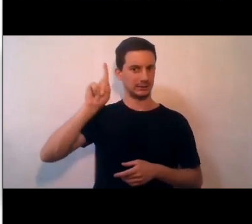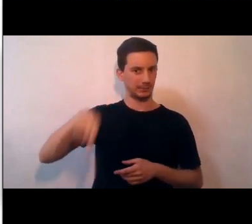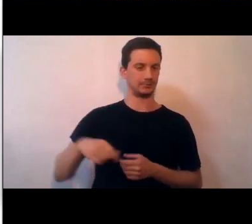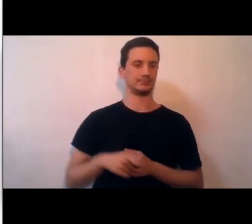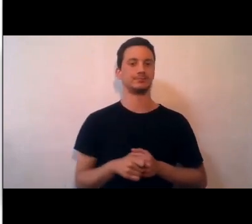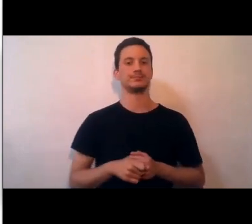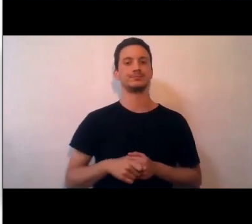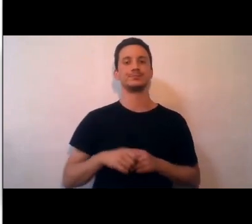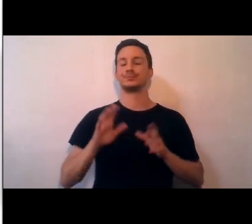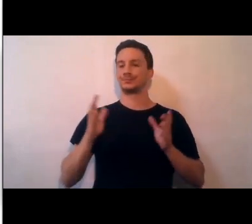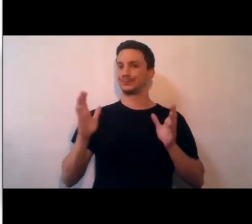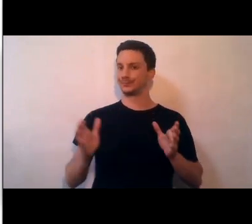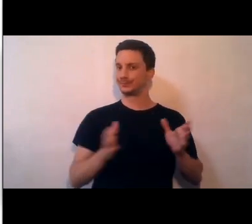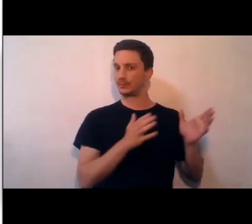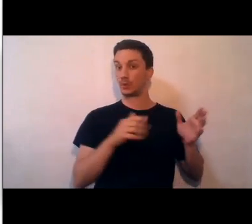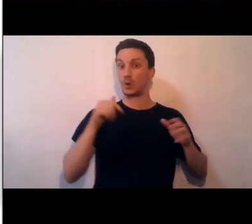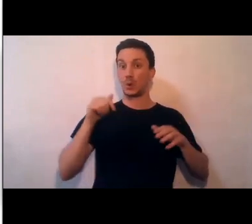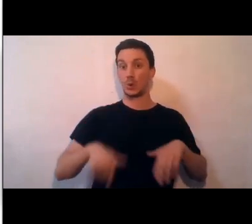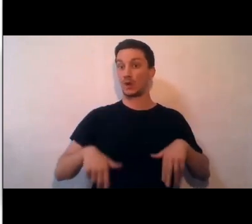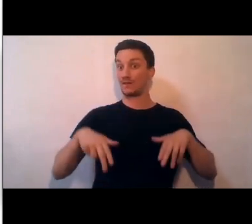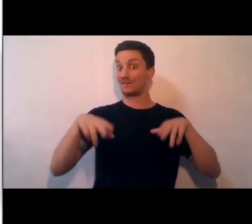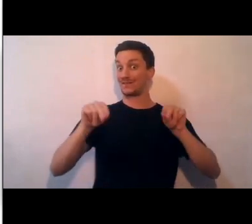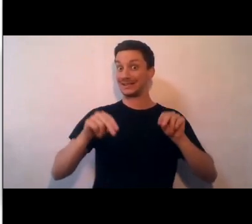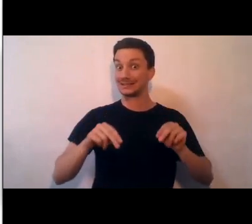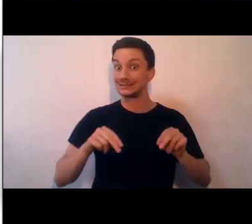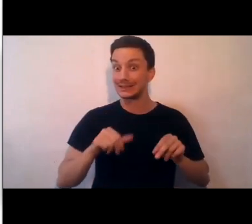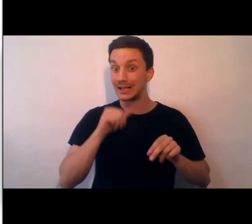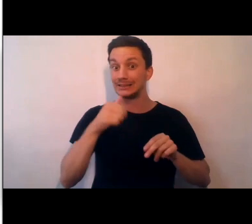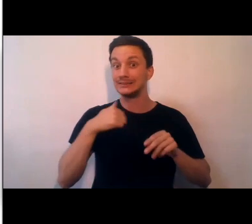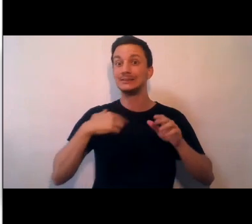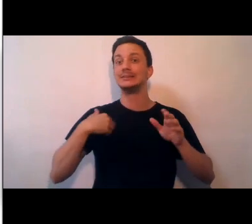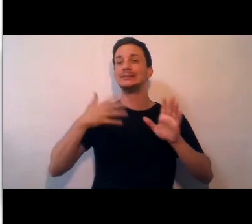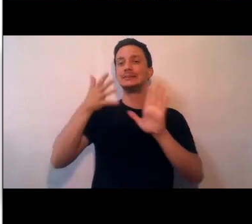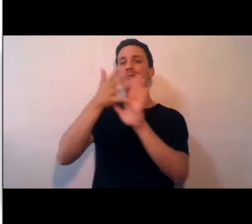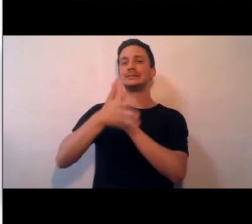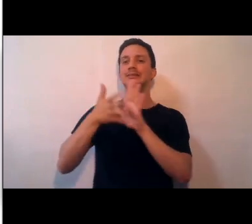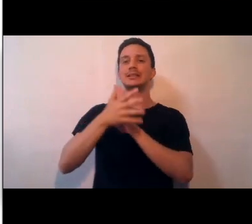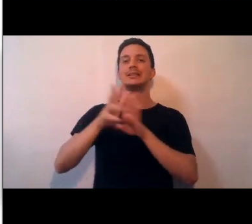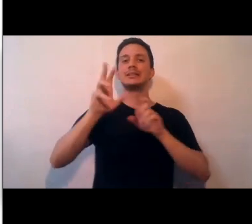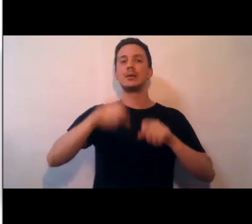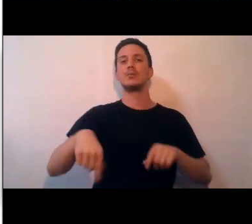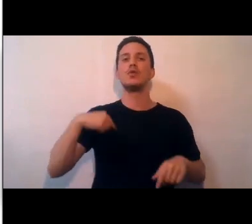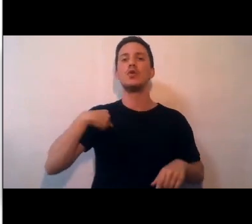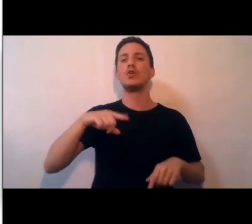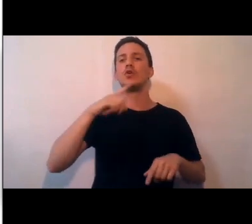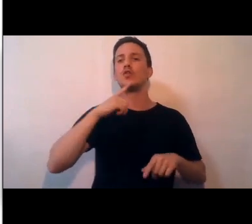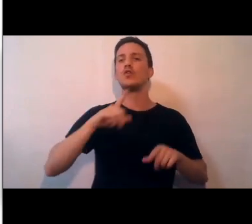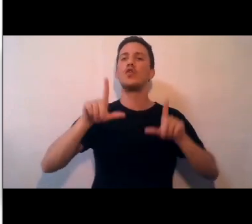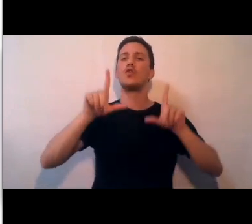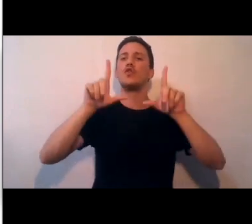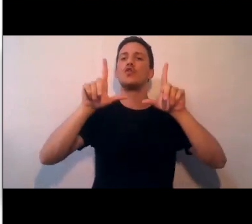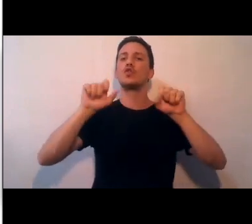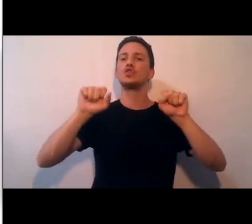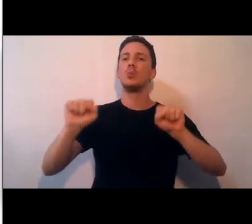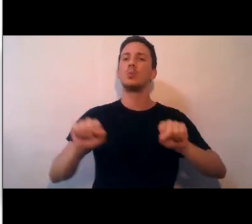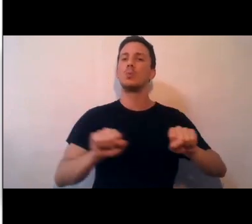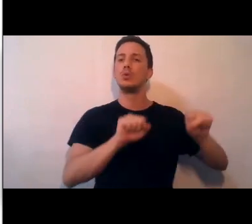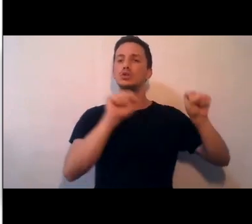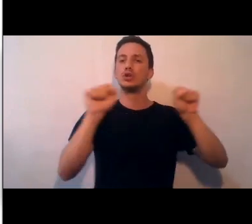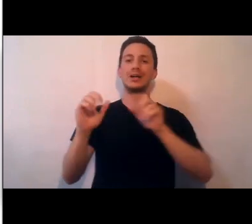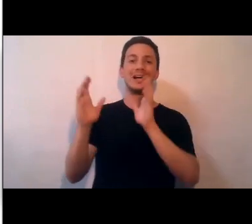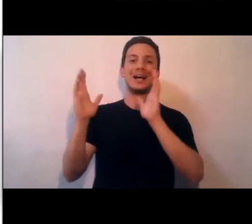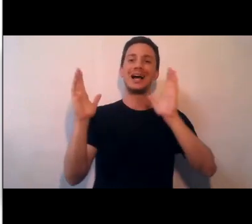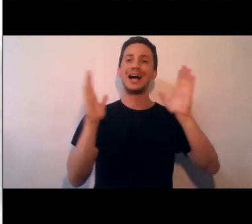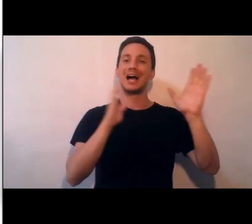Bueno, por último, quería hablar de la fotoprotección en la edad